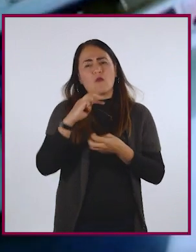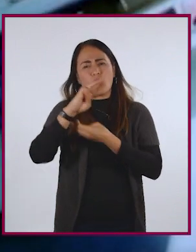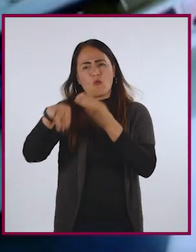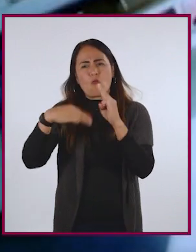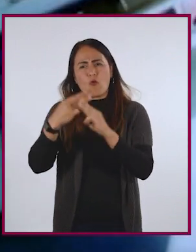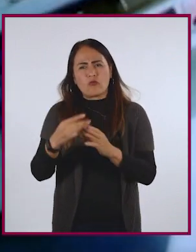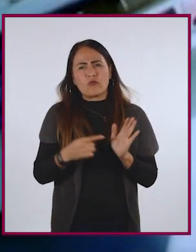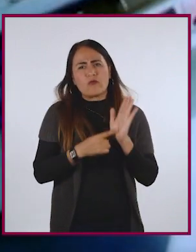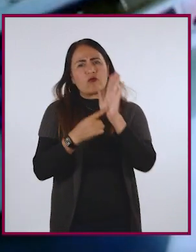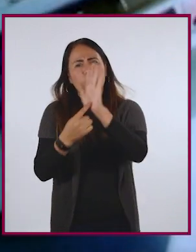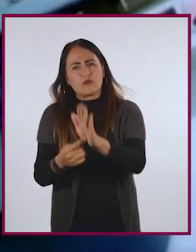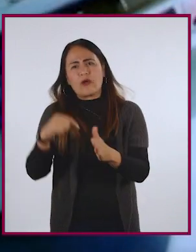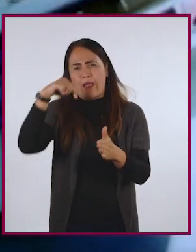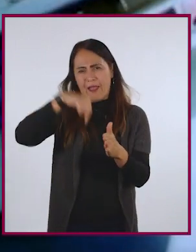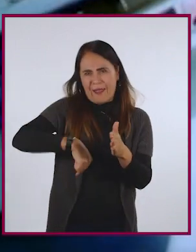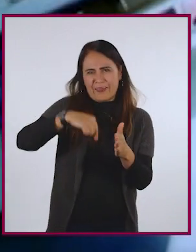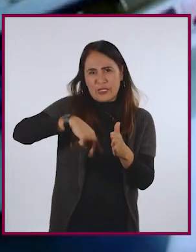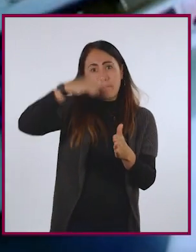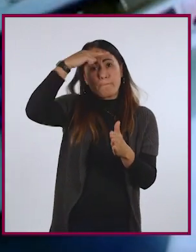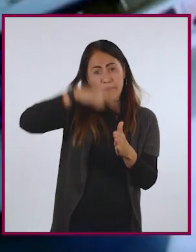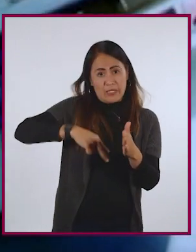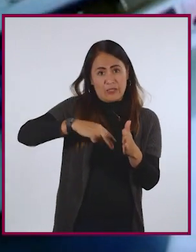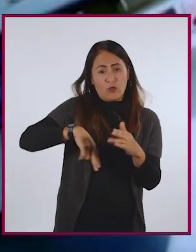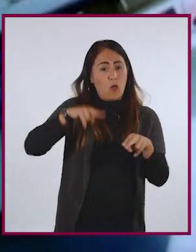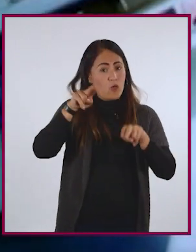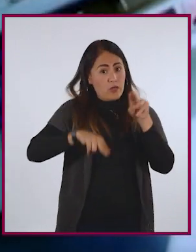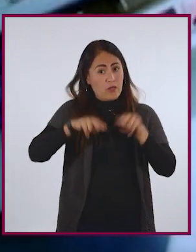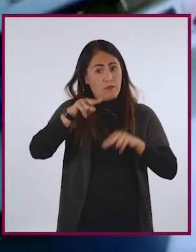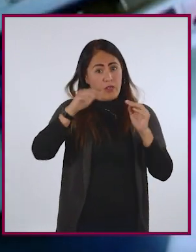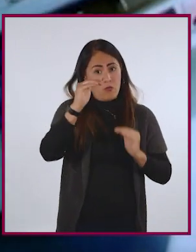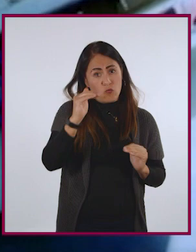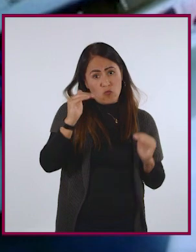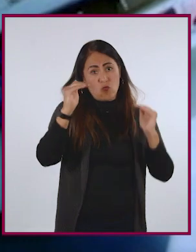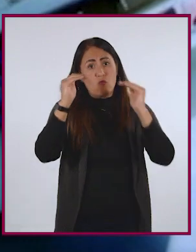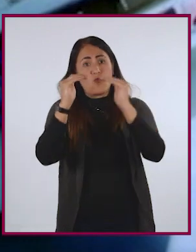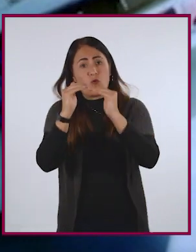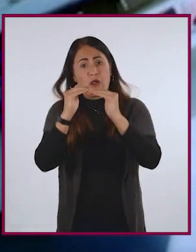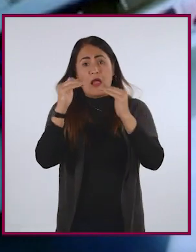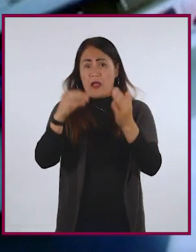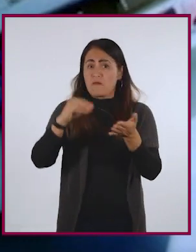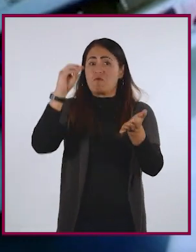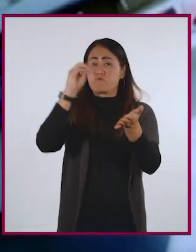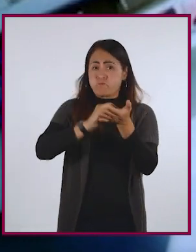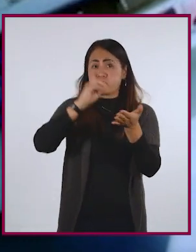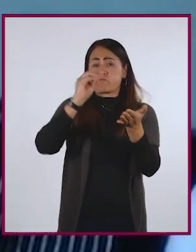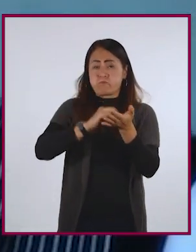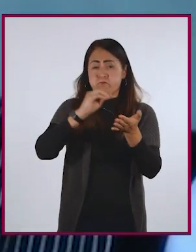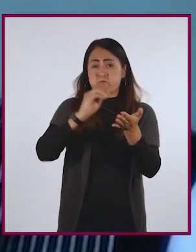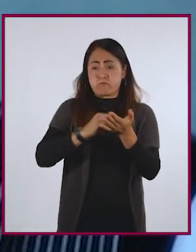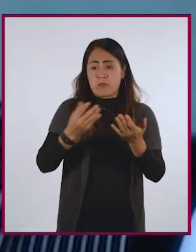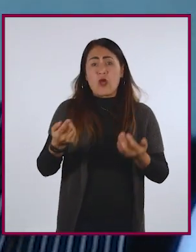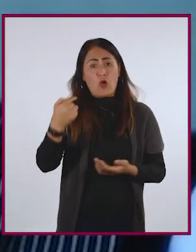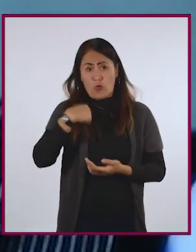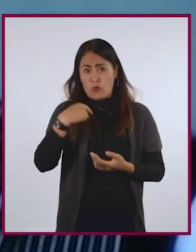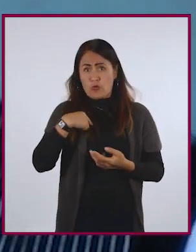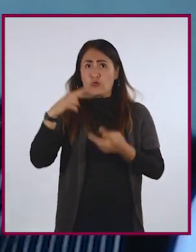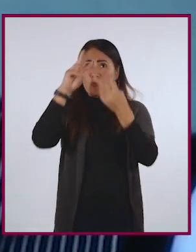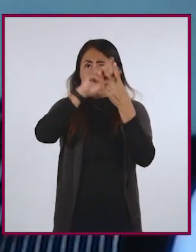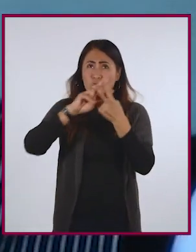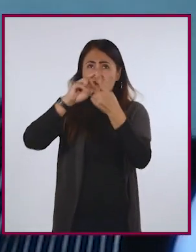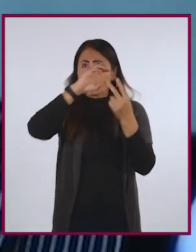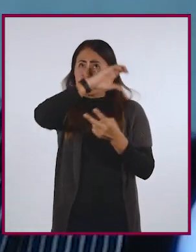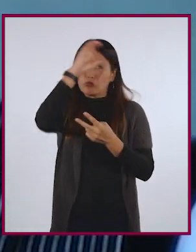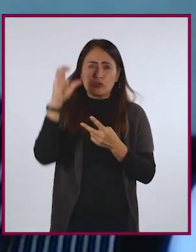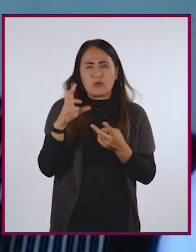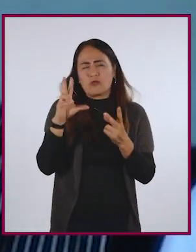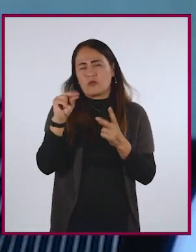del mundo la astronomía mexicana a un alto nivel que ha logrado mantenerse. Yo creo que los astrónomos, yo no soy